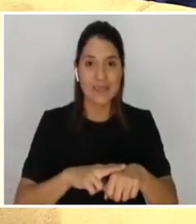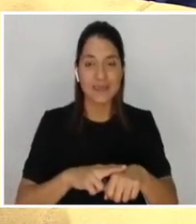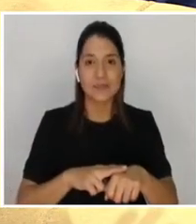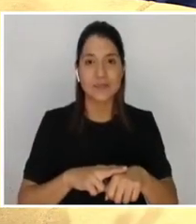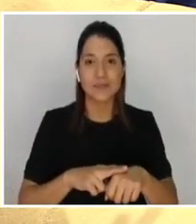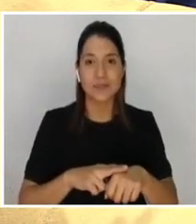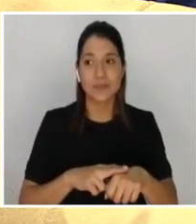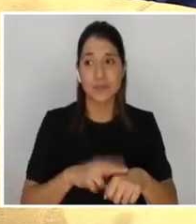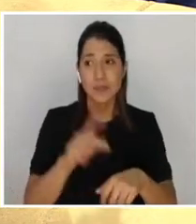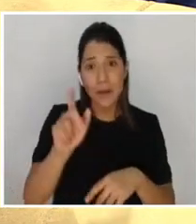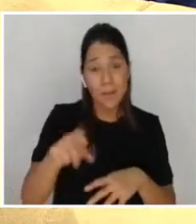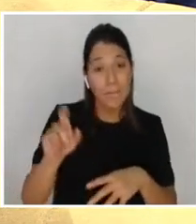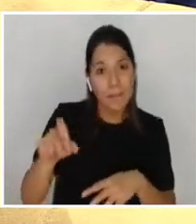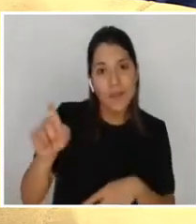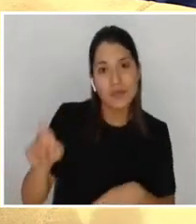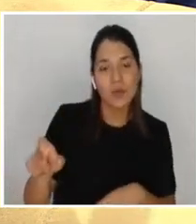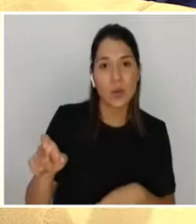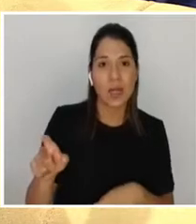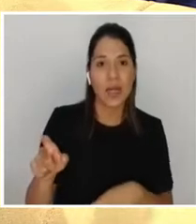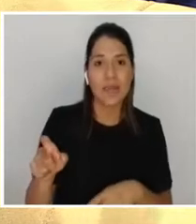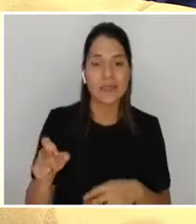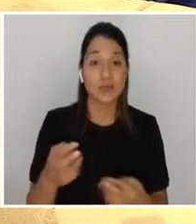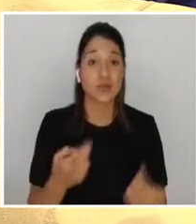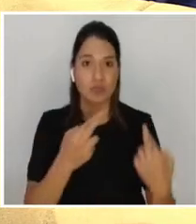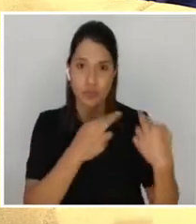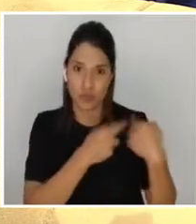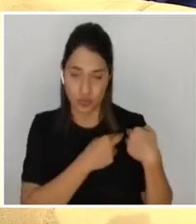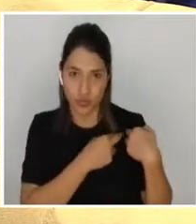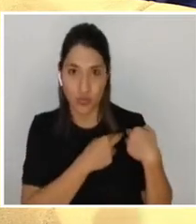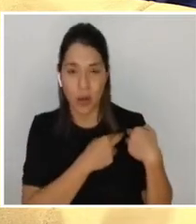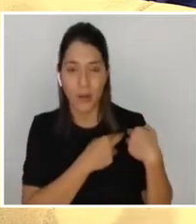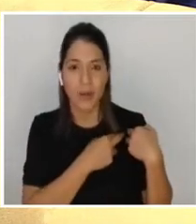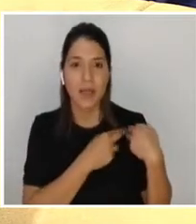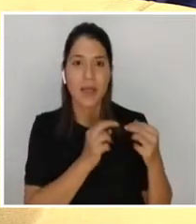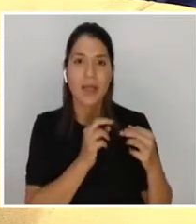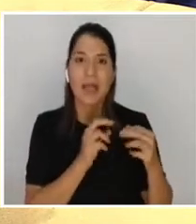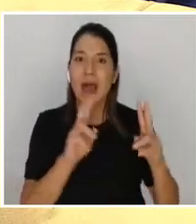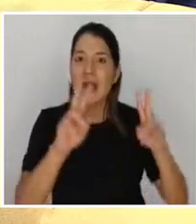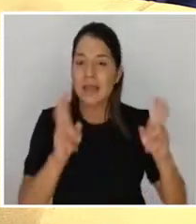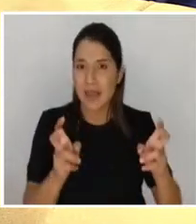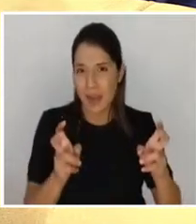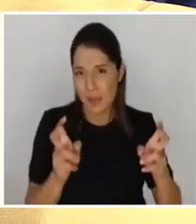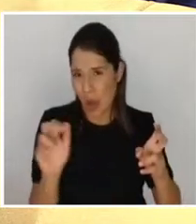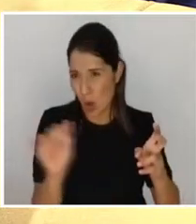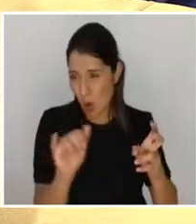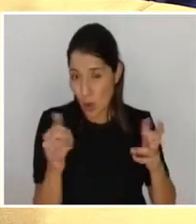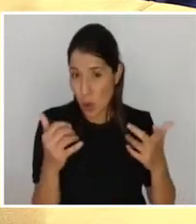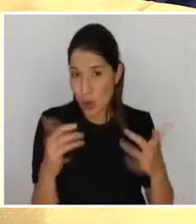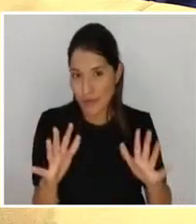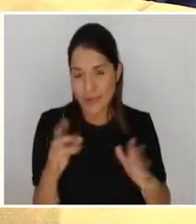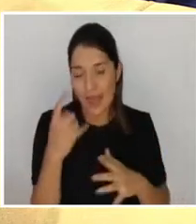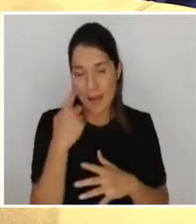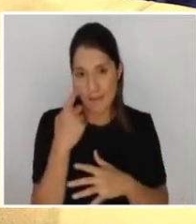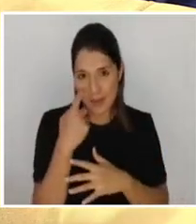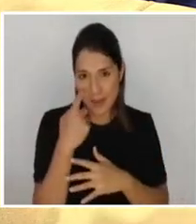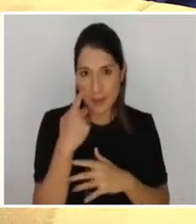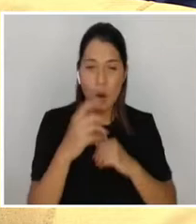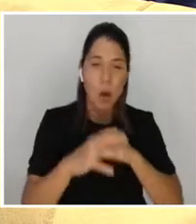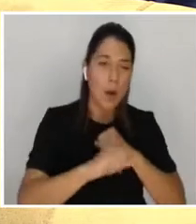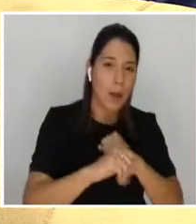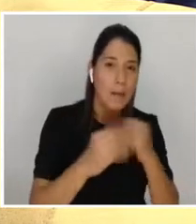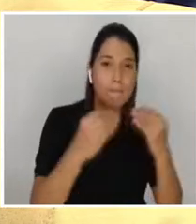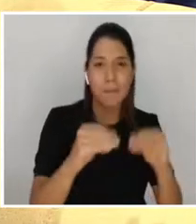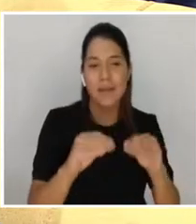personas encargadas de temas como los que ya vemos en los módulos, ¿verdad? Marketing y ventas, educación financiera,